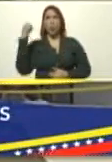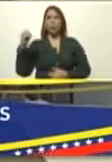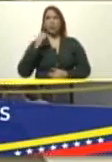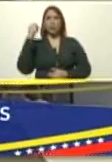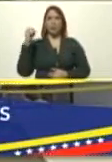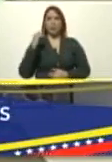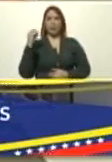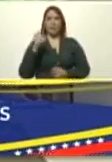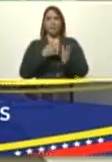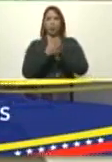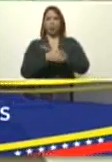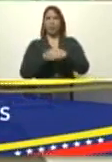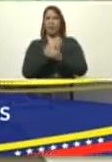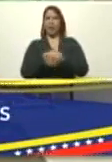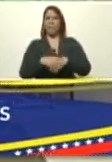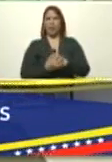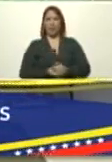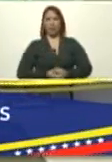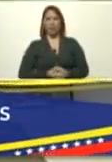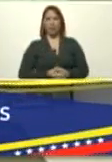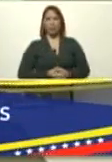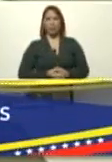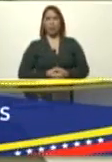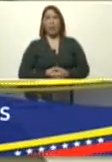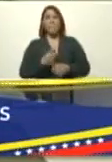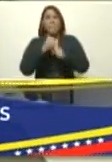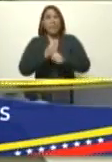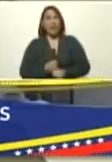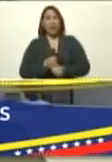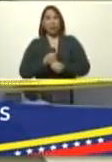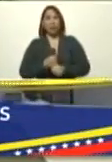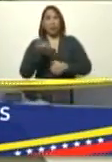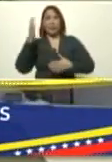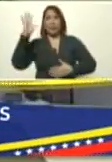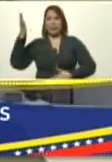Moscú y destruyera definitivamente